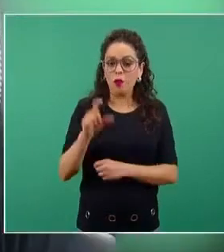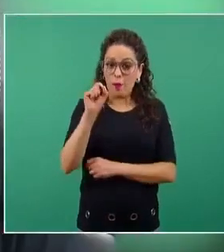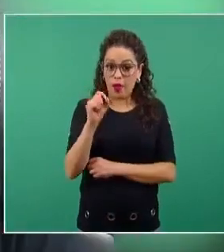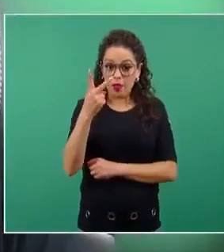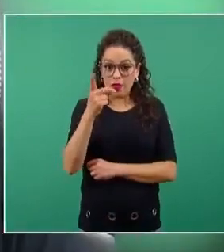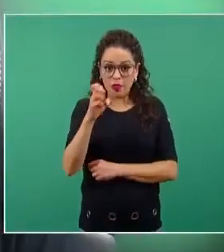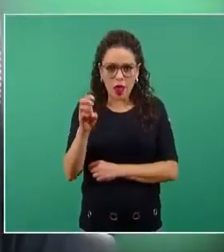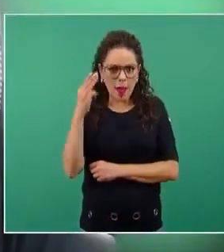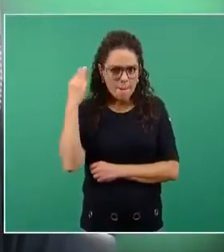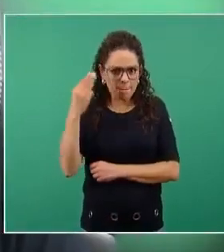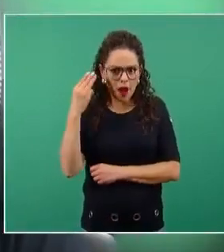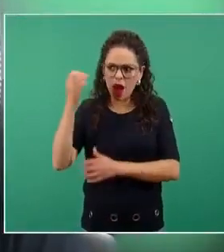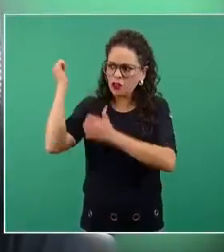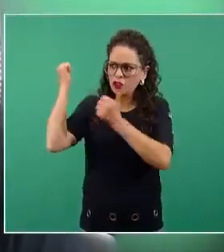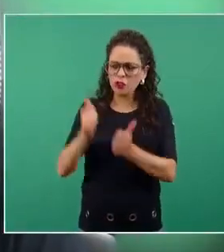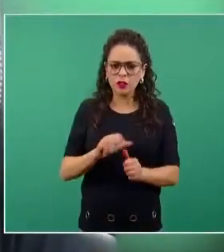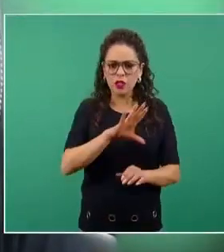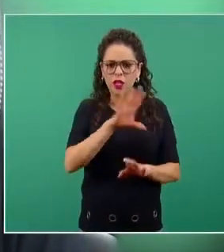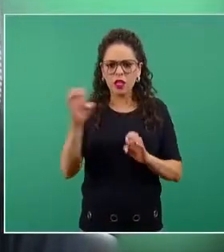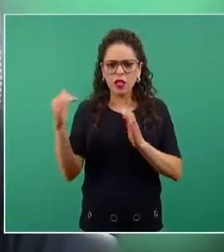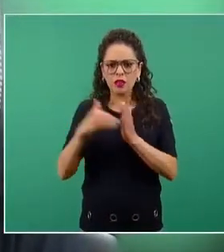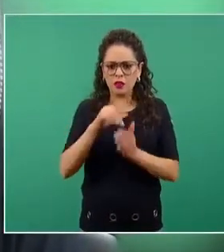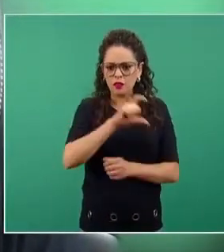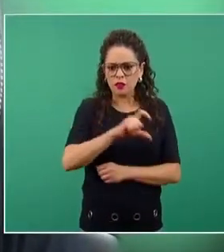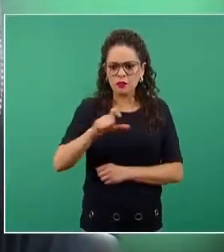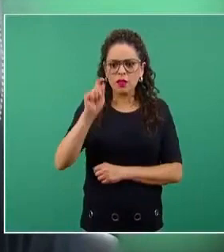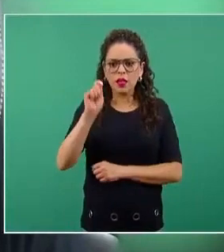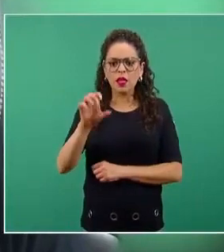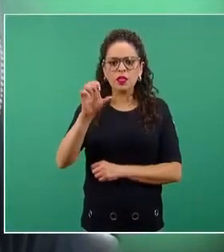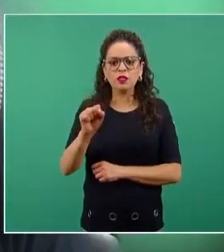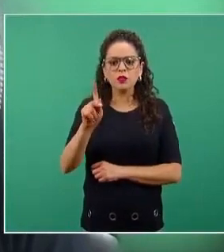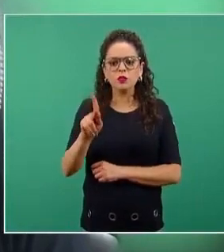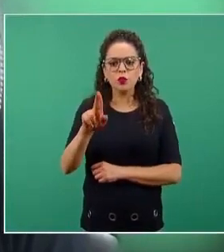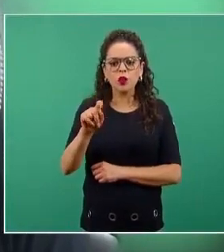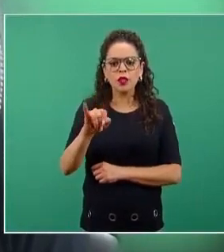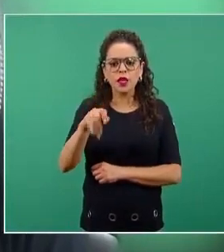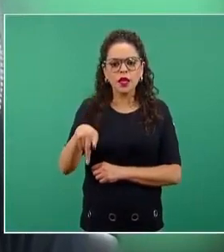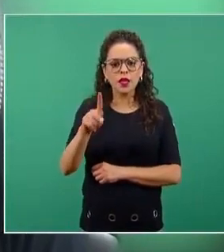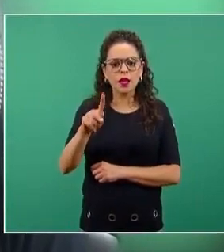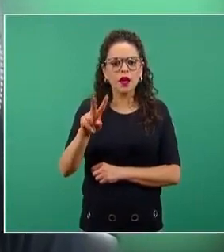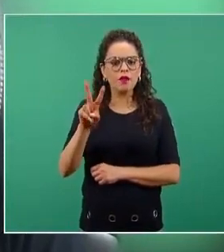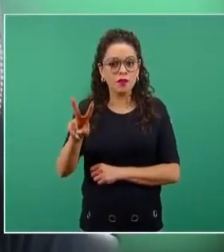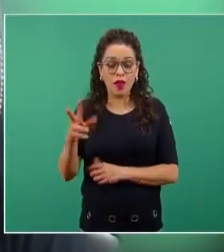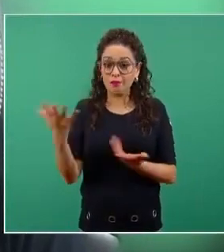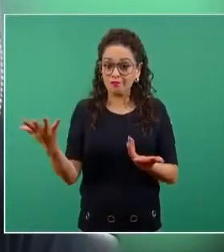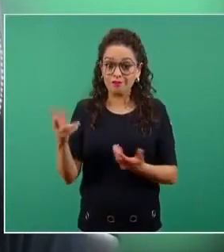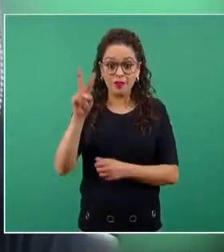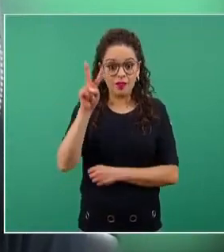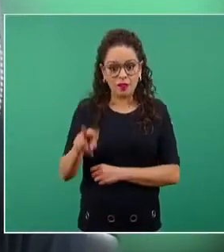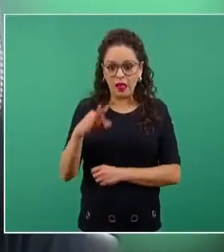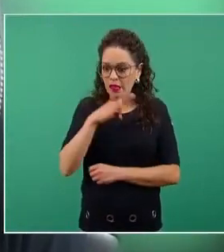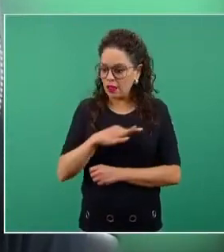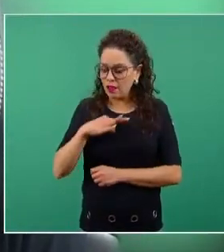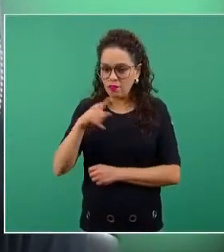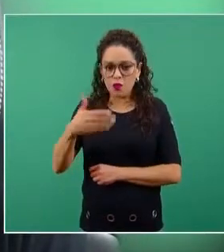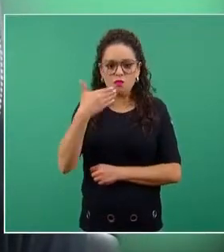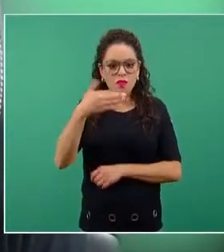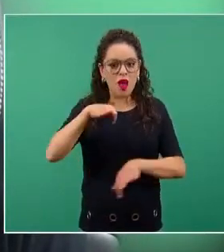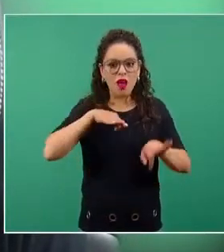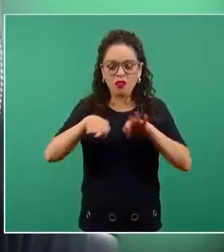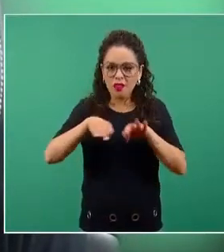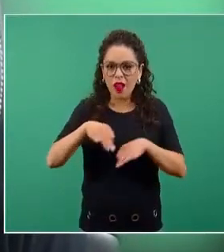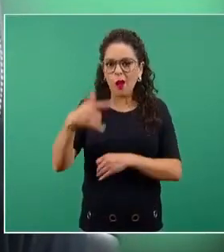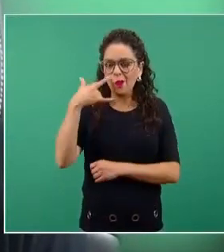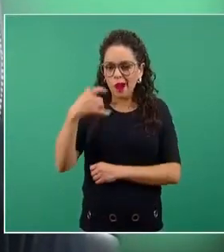llegan 500,000 dosis de Sputnik 5, Sputnik B, perdón. Antes que nada, pues felicidades por esta gran labor a usted, al